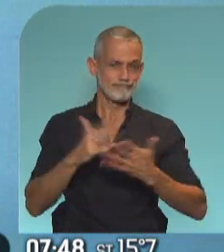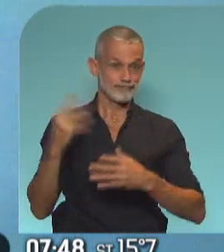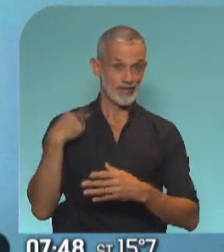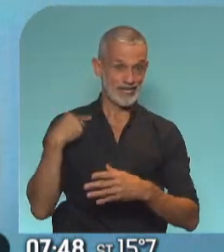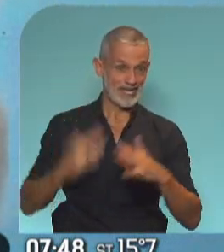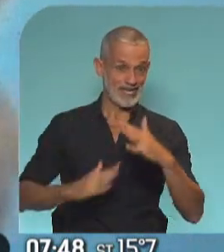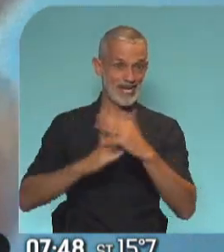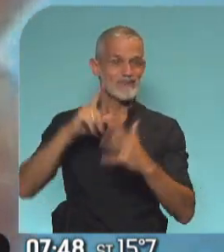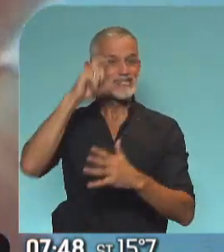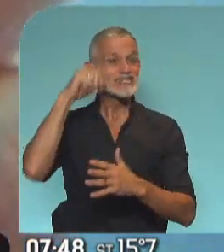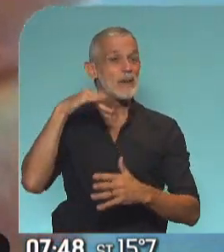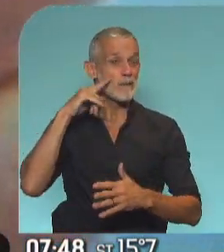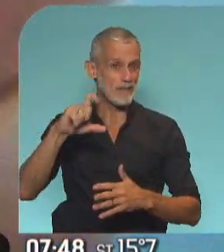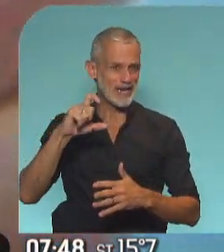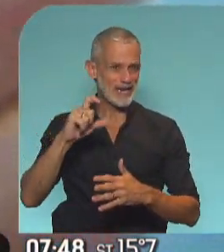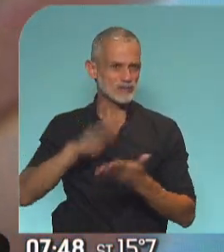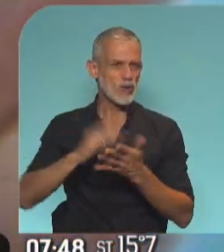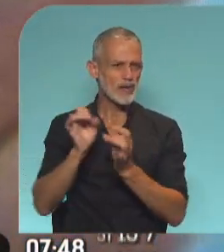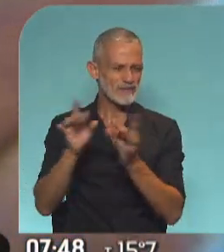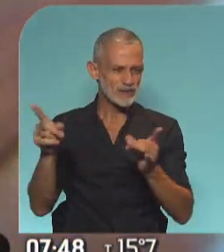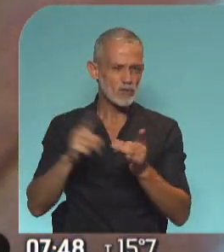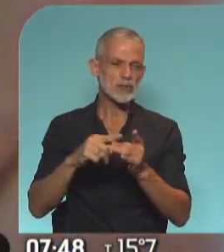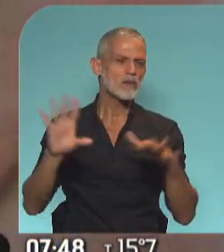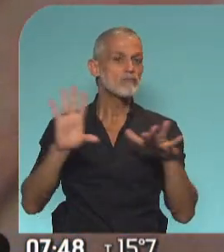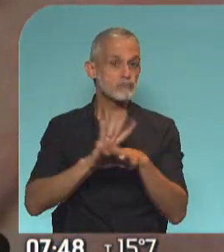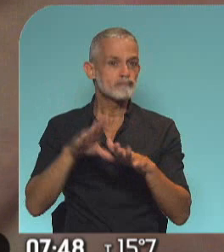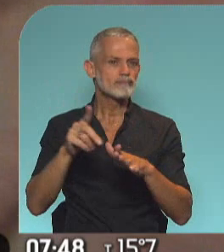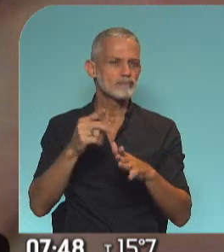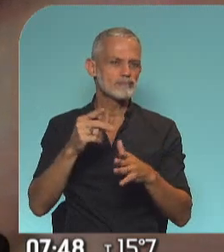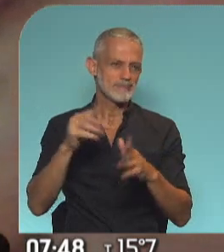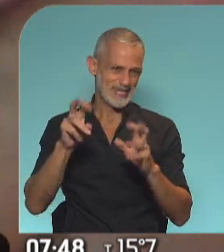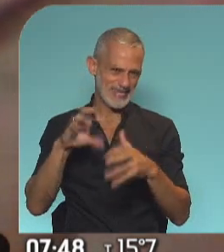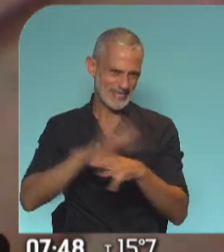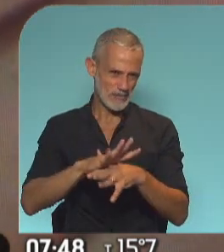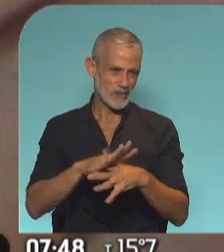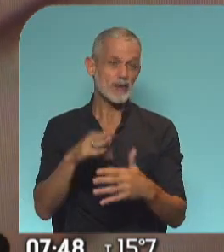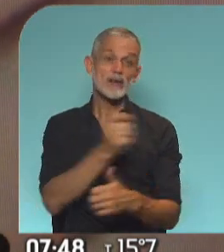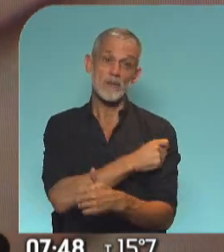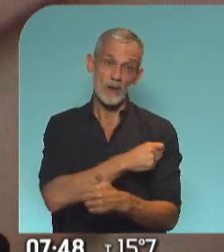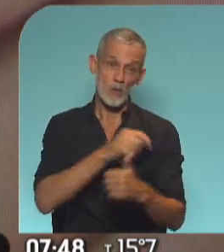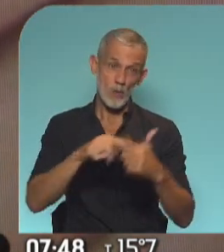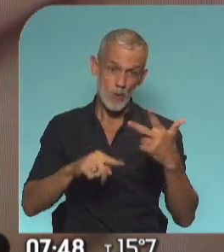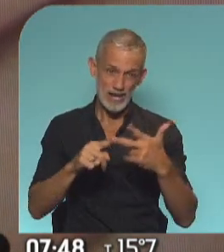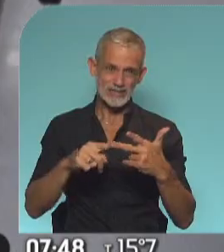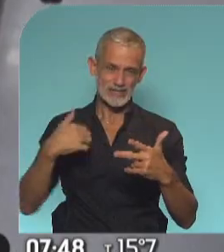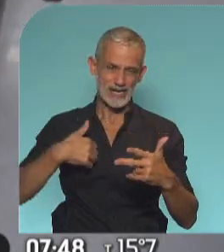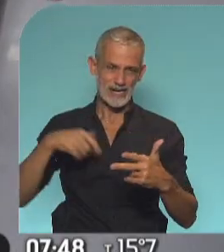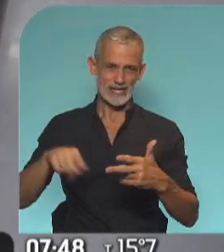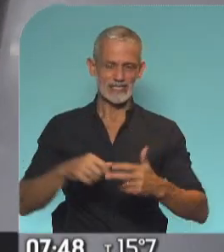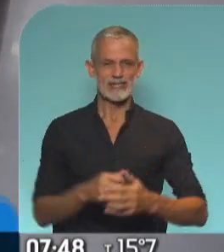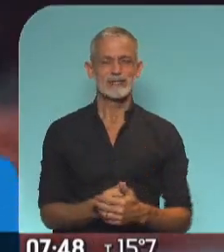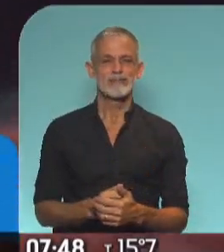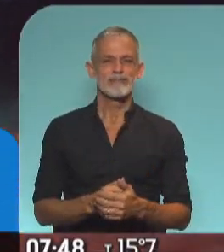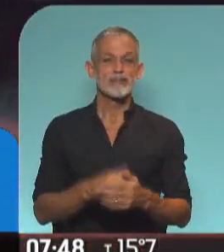infectología del CEMIC, que destaca la eficiencia de las vacunas que se están aplicando en nuestro país contra la COVID-19.